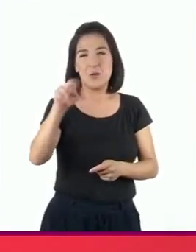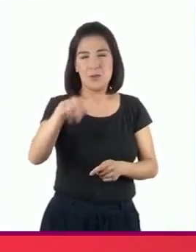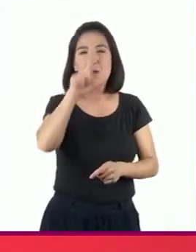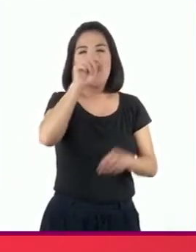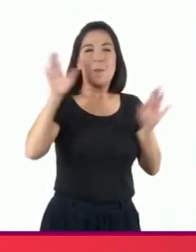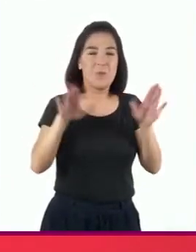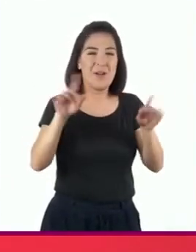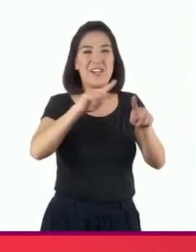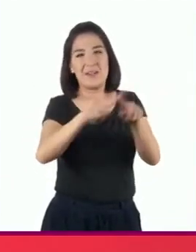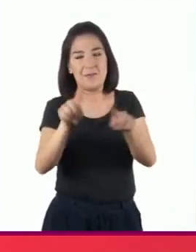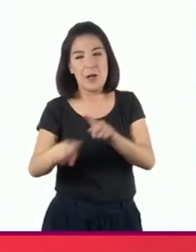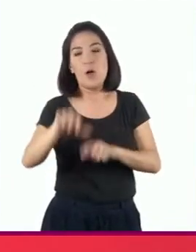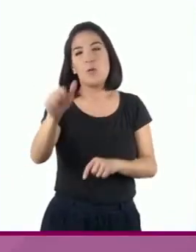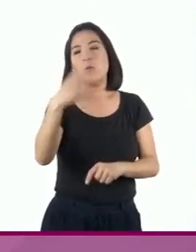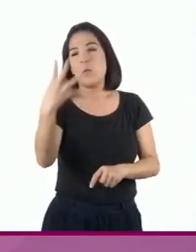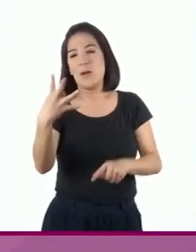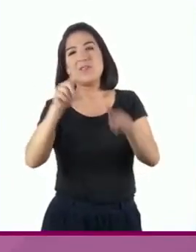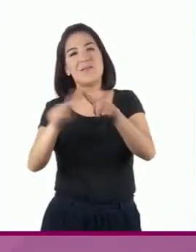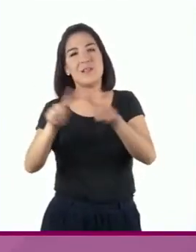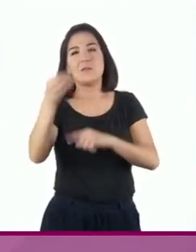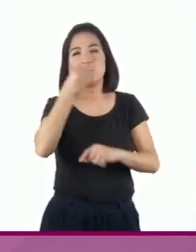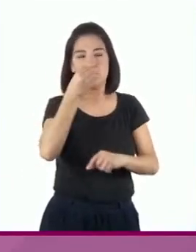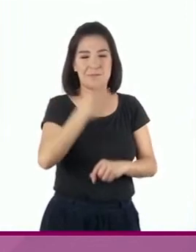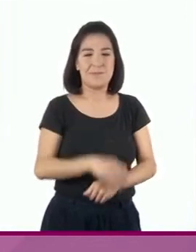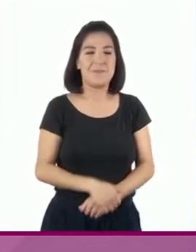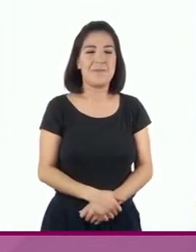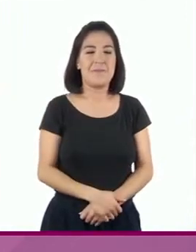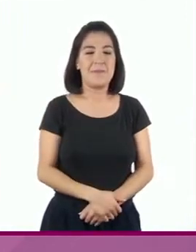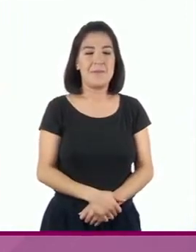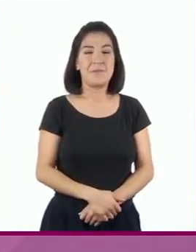alimento que pueden consumir, al que se le asignó una letra.